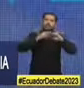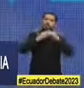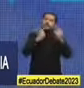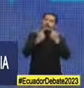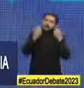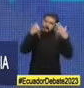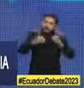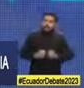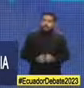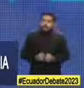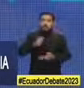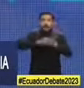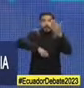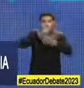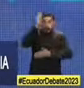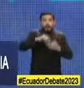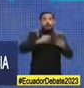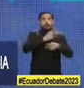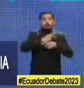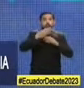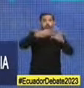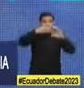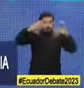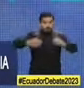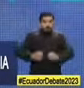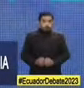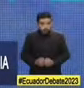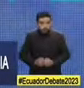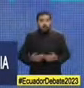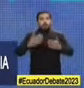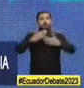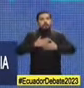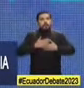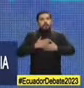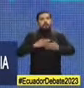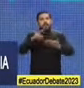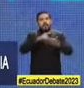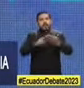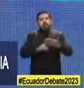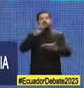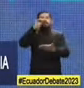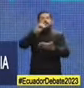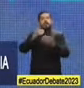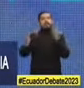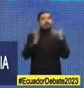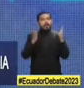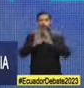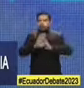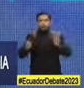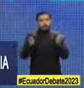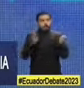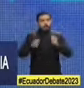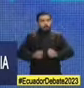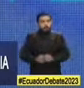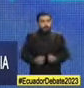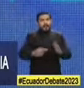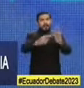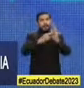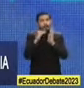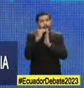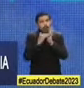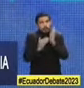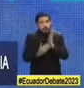Debates, aprobado por el Consejo Nacional Electoral, nosotros le estamos dando aplicación como moderadores. Reglamento que ha